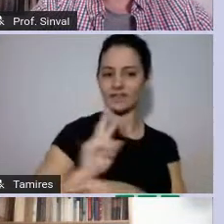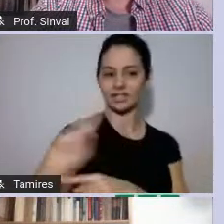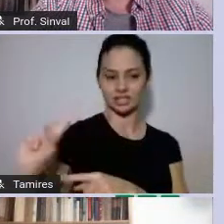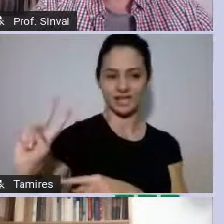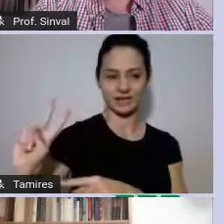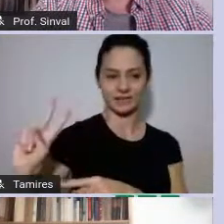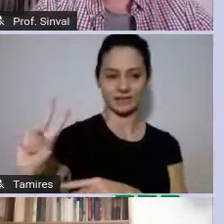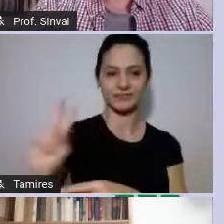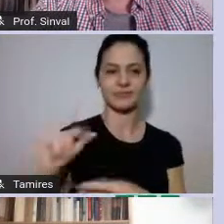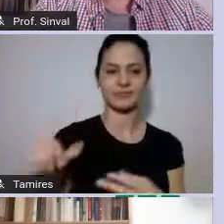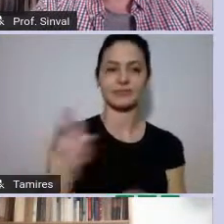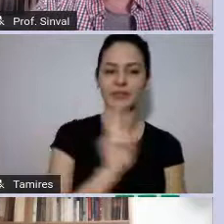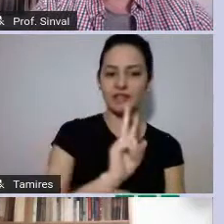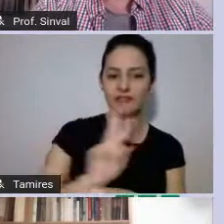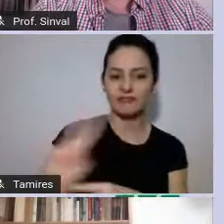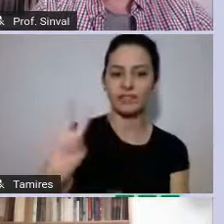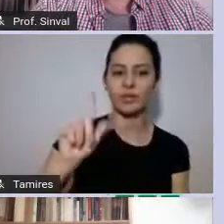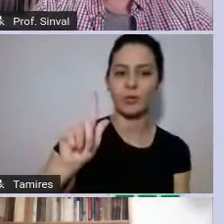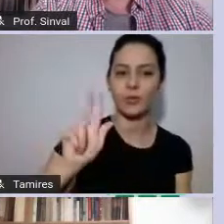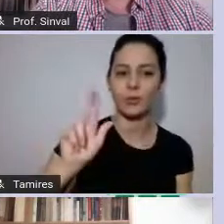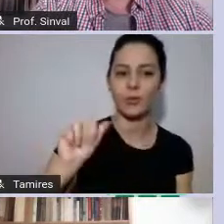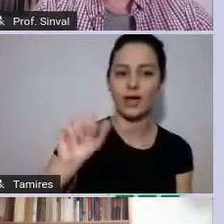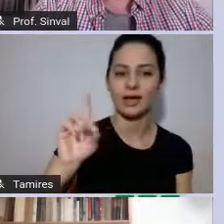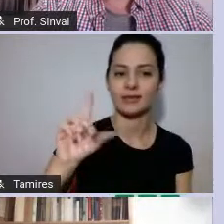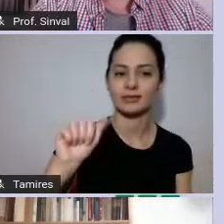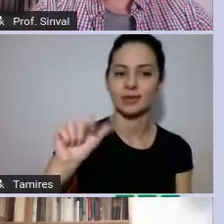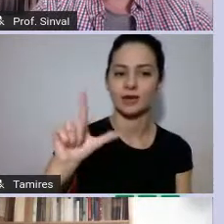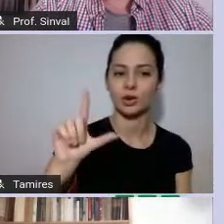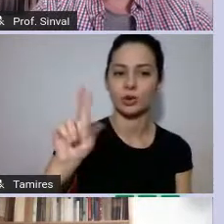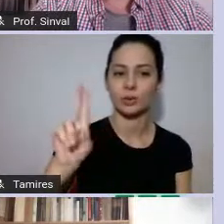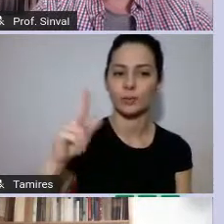la Virgen de Guadalupe.